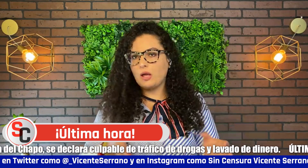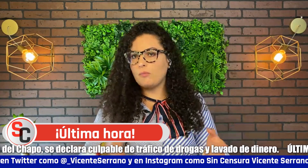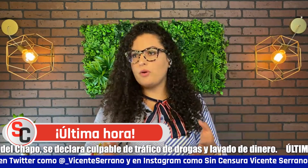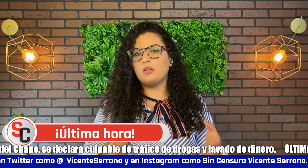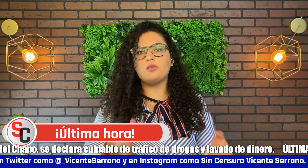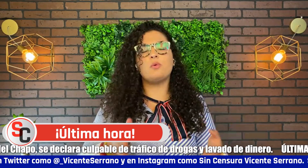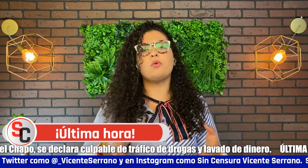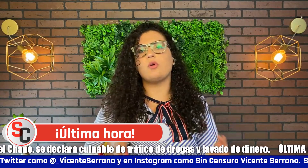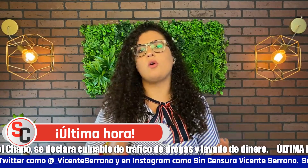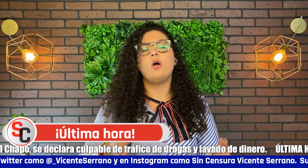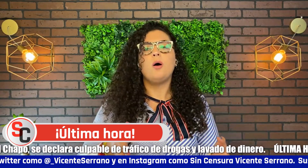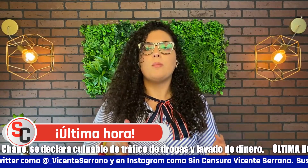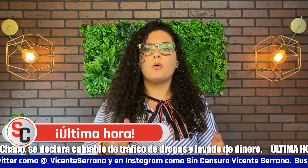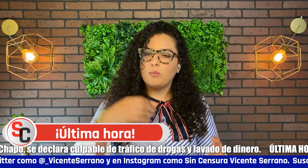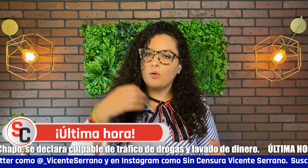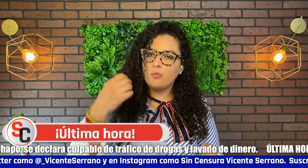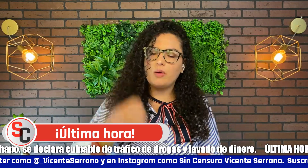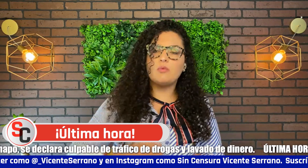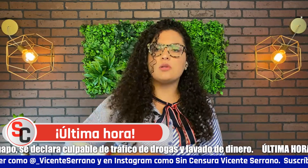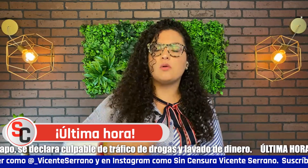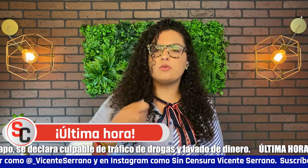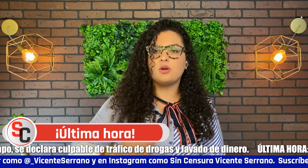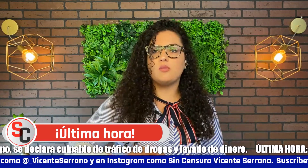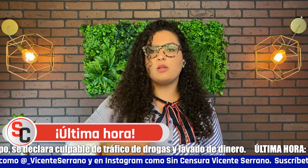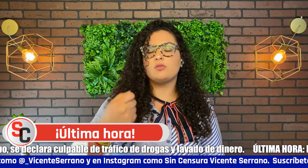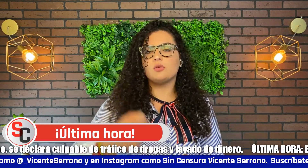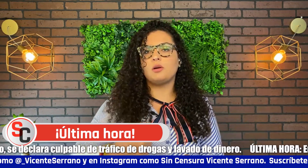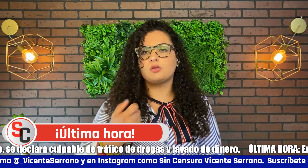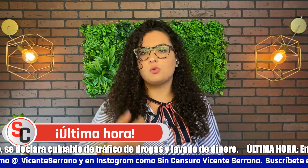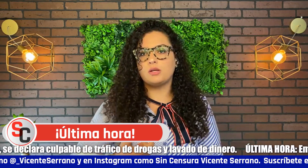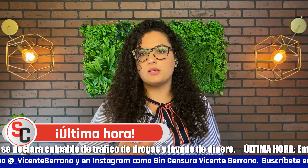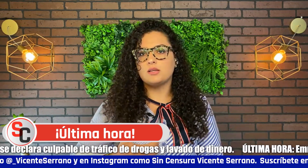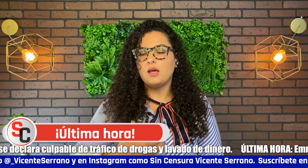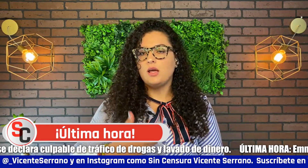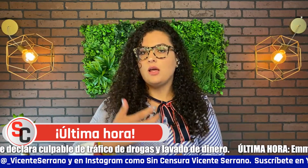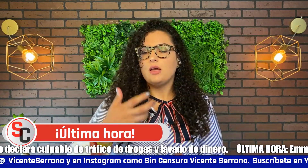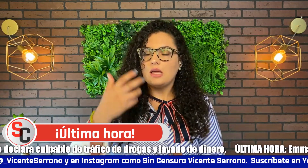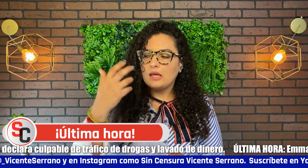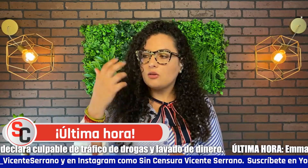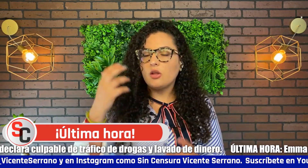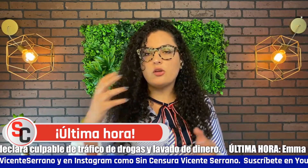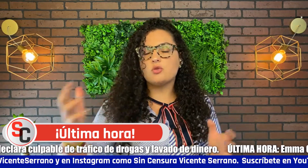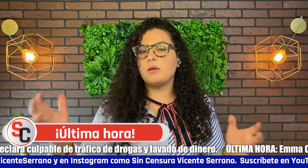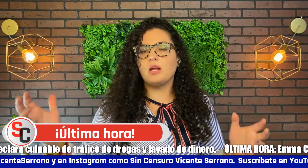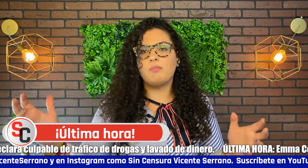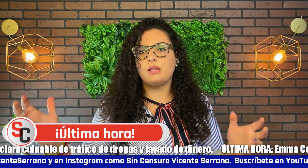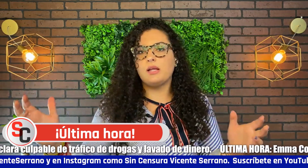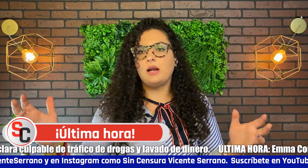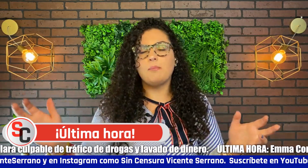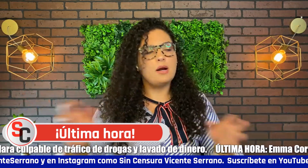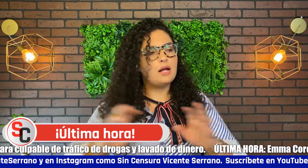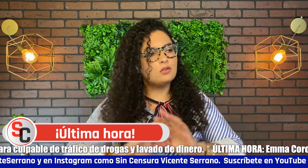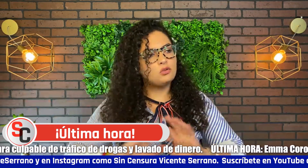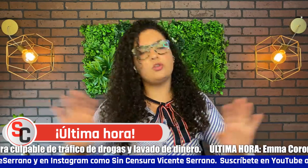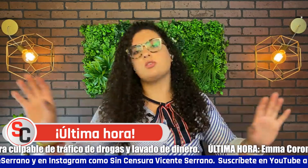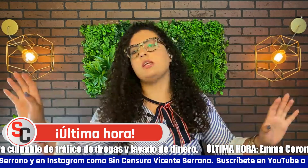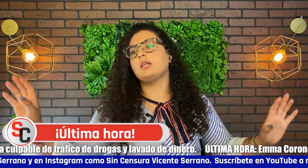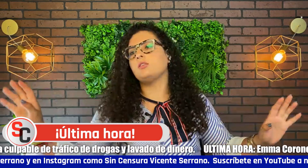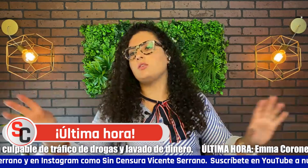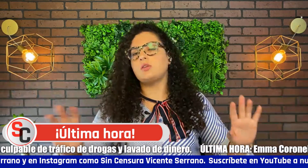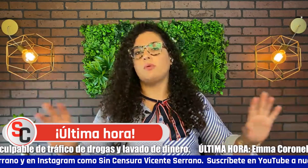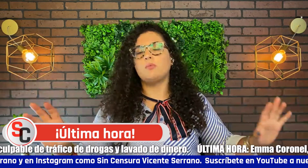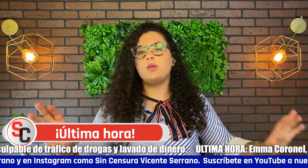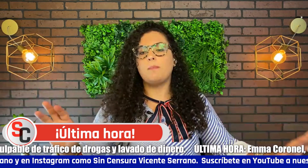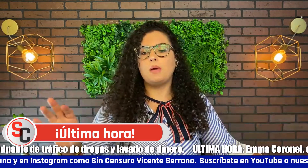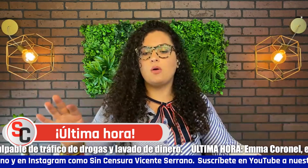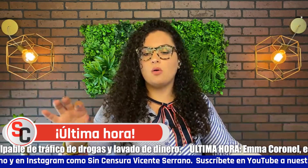se lo voy a poner 2 por 1, porque volvemos al cuestionamiento sobre los jueces. Todos se trepan de la lámpara, todos gritan,